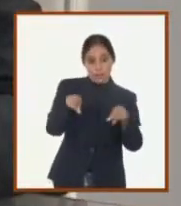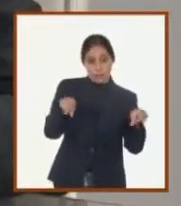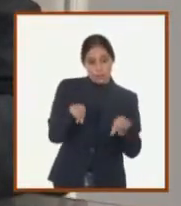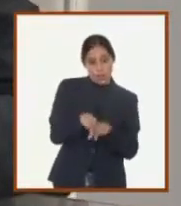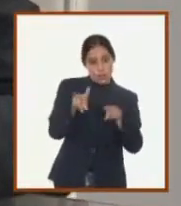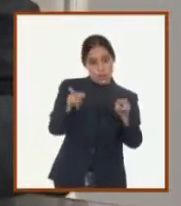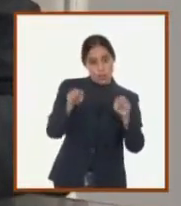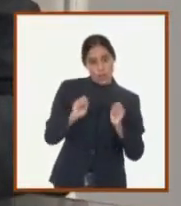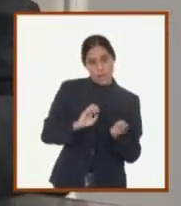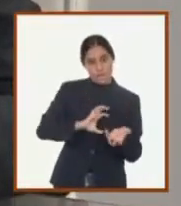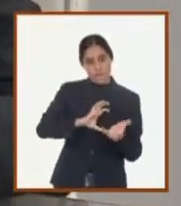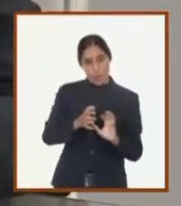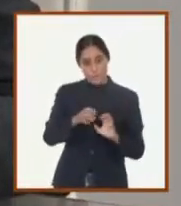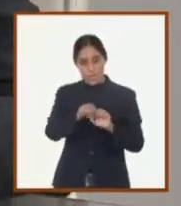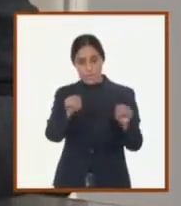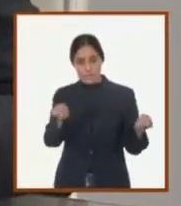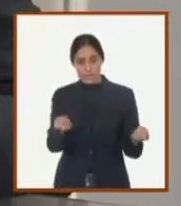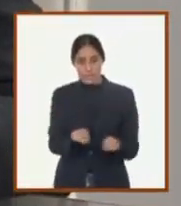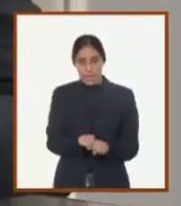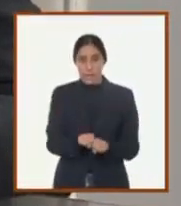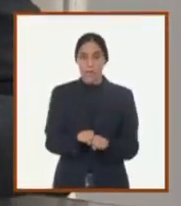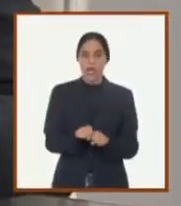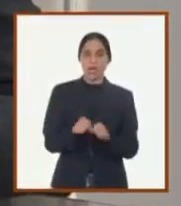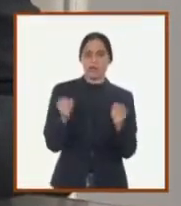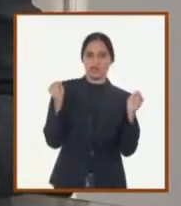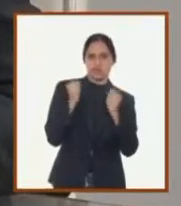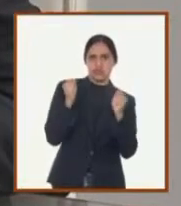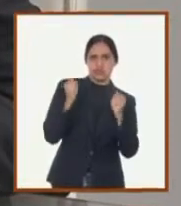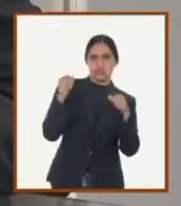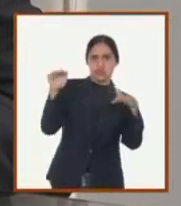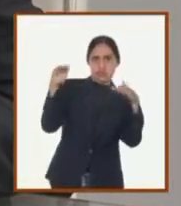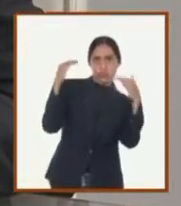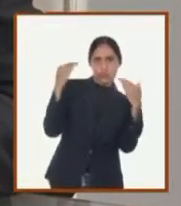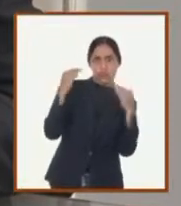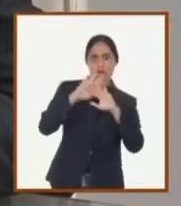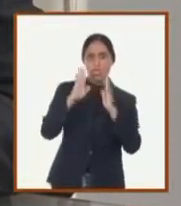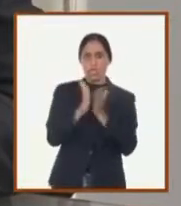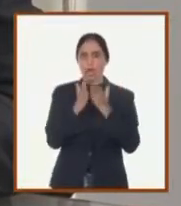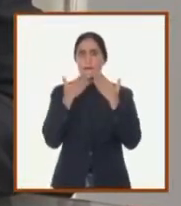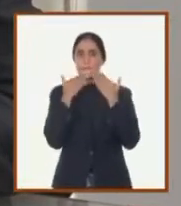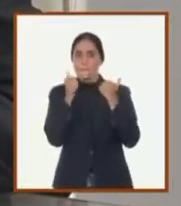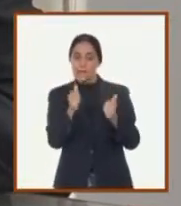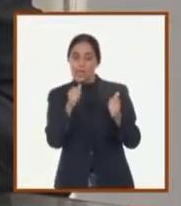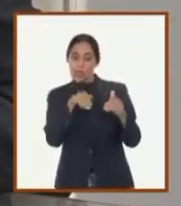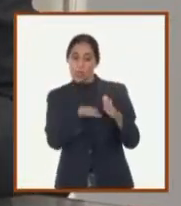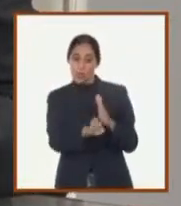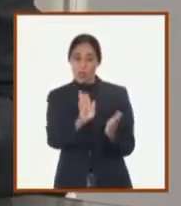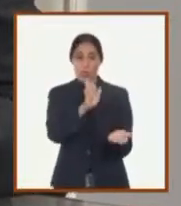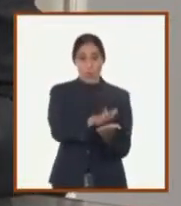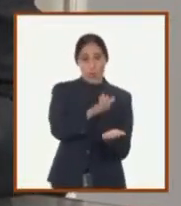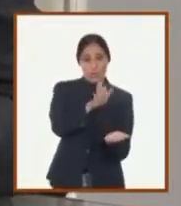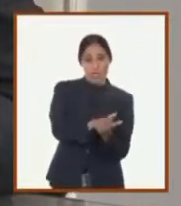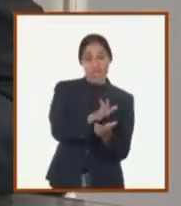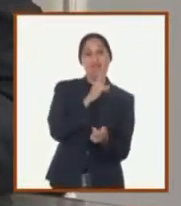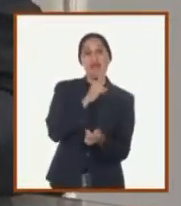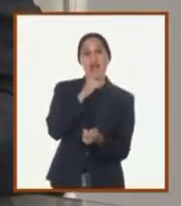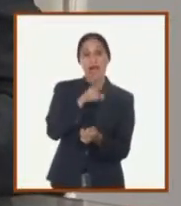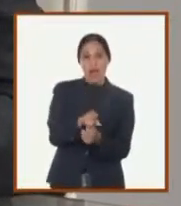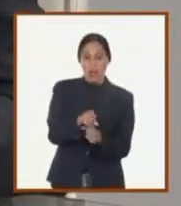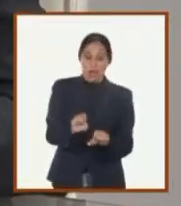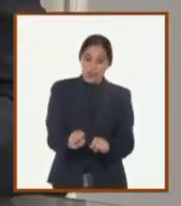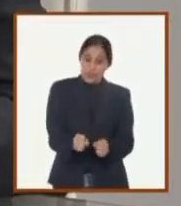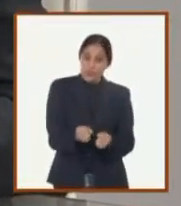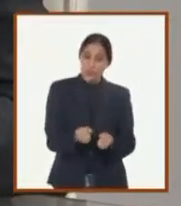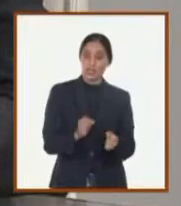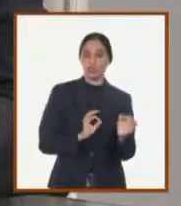moderno sistema de equipamiento de climatización para conservar y regular la humedad de la temperatura la estabilidad es esencial